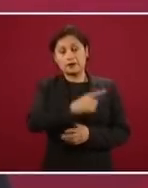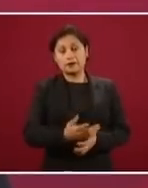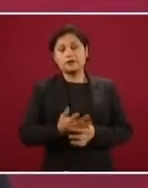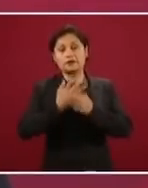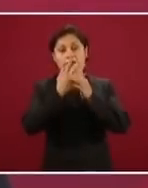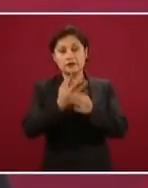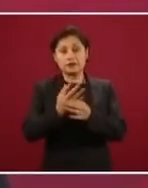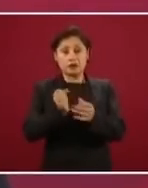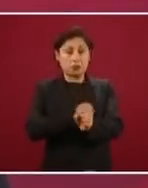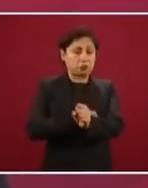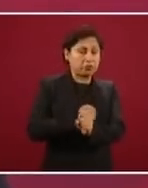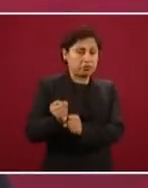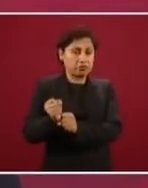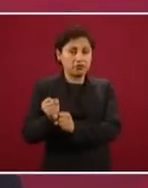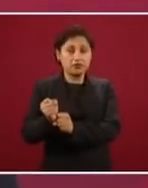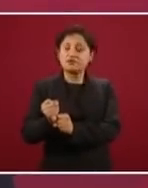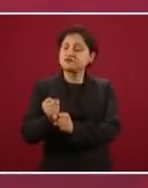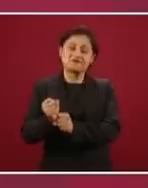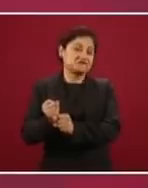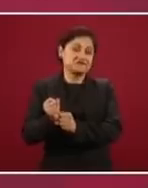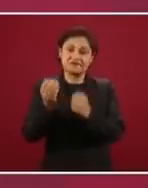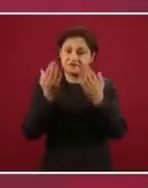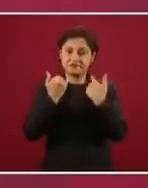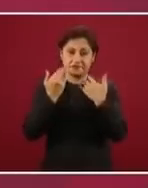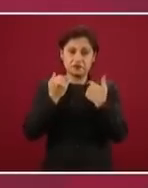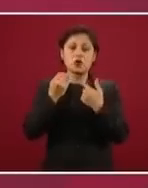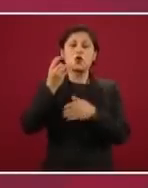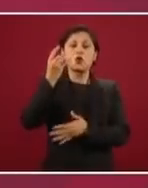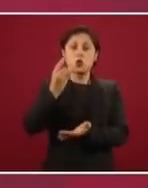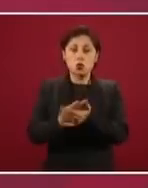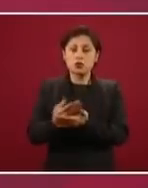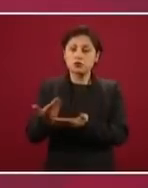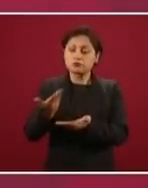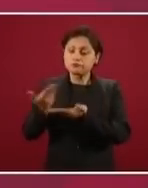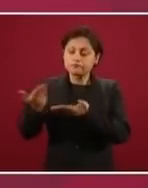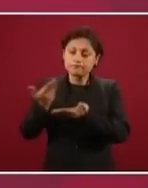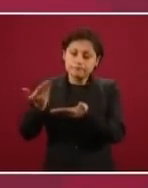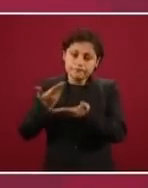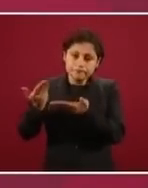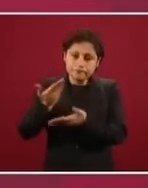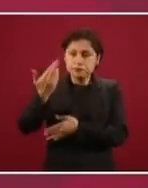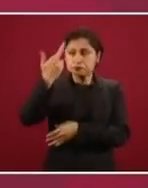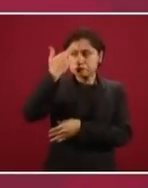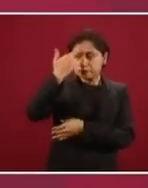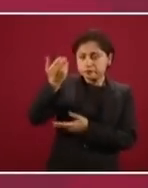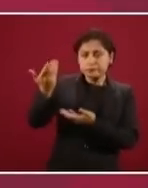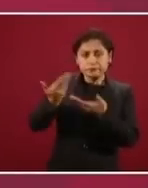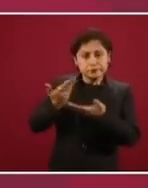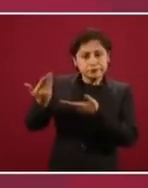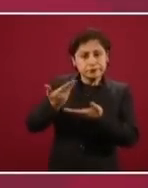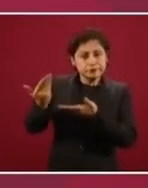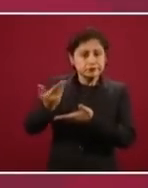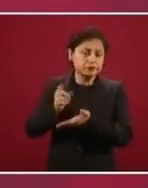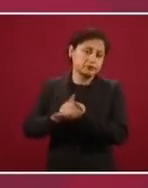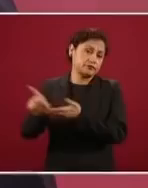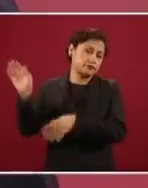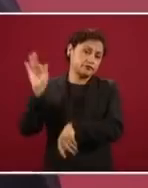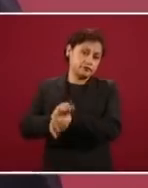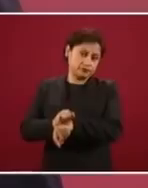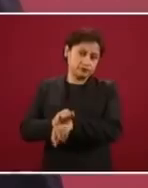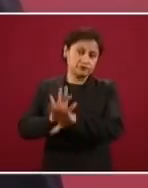derecho yo lo único que quisiera es que la gente